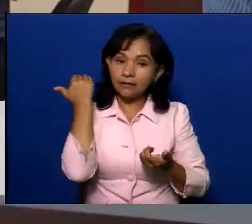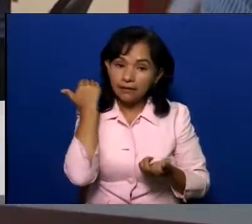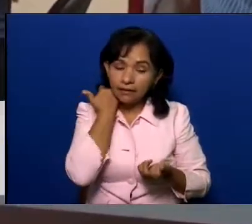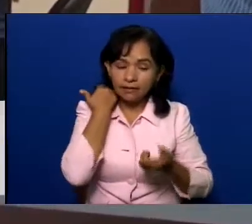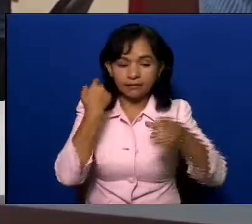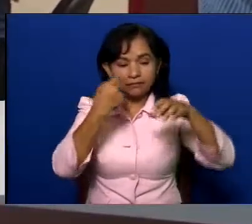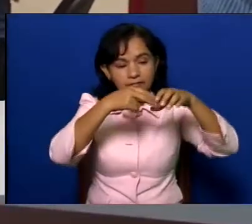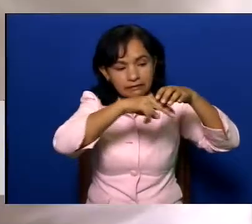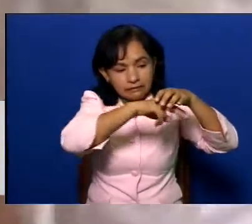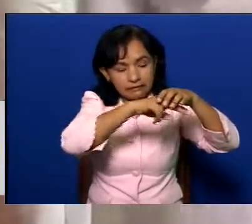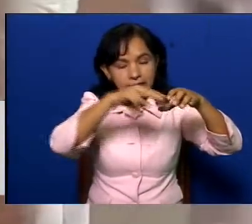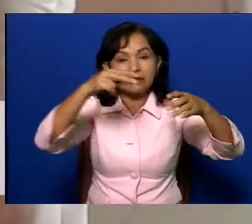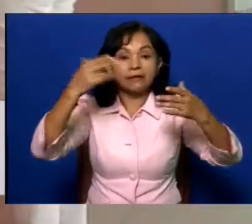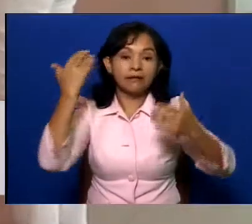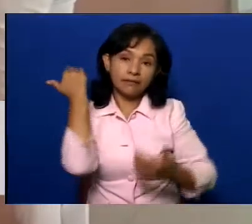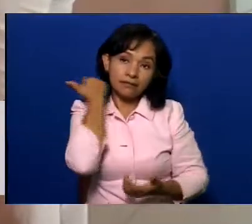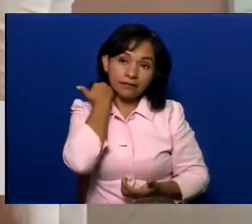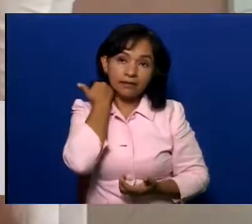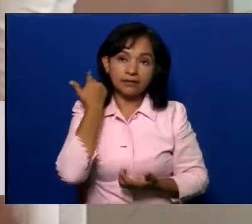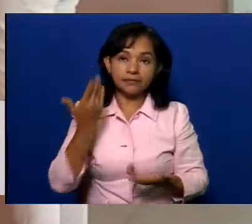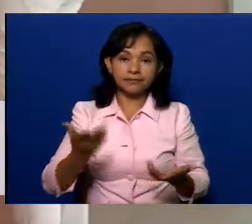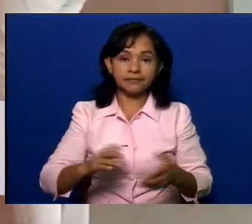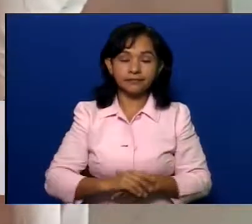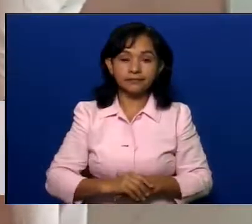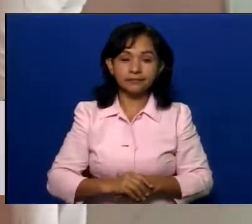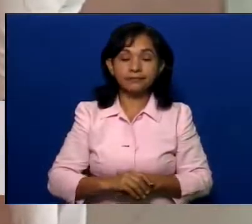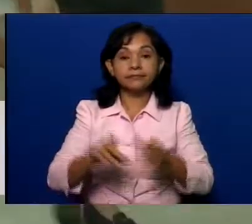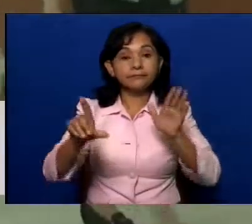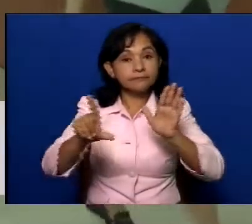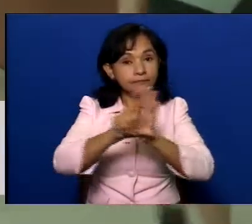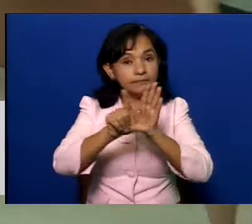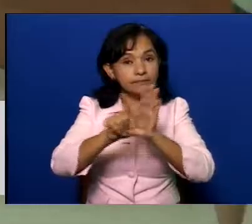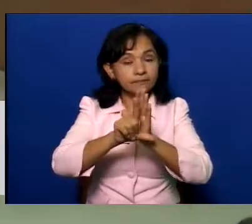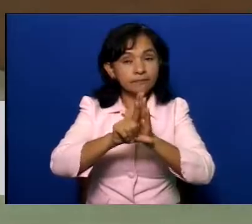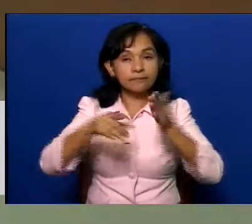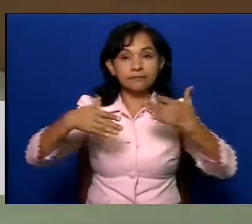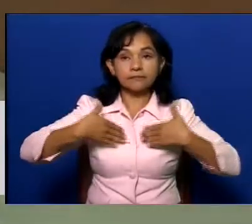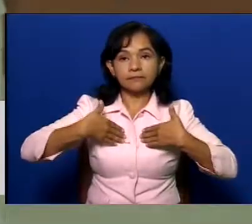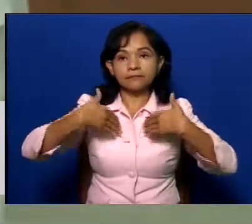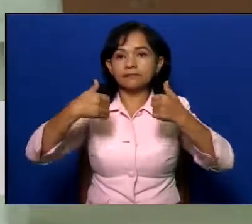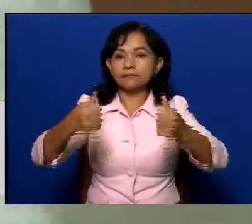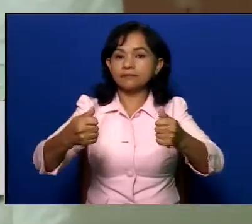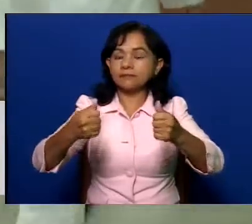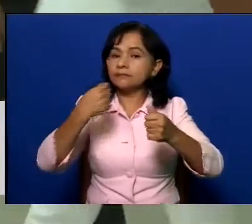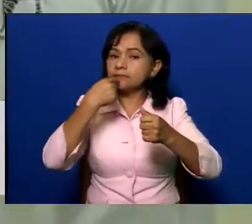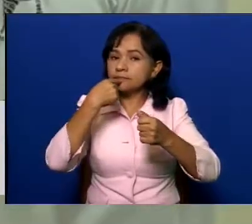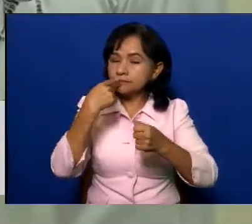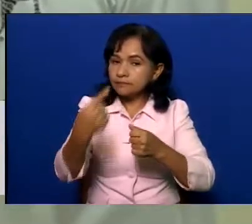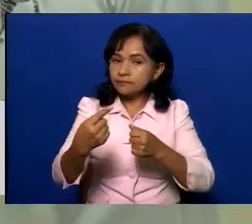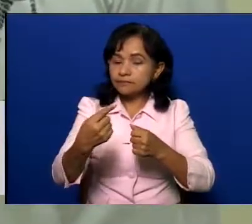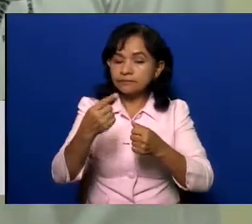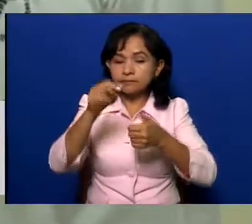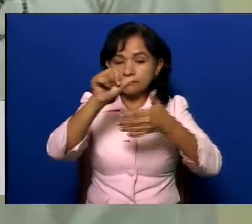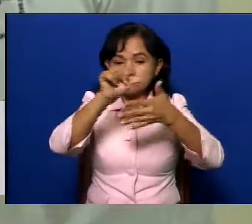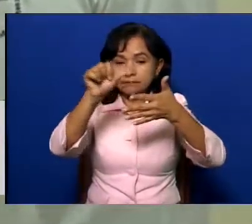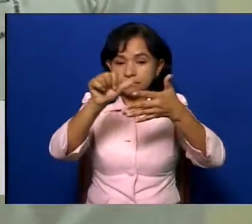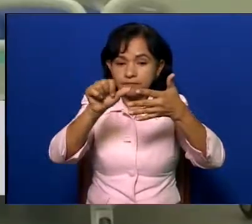Berta Calderón para el caso de las mujeres, etcétera. Pues entonces pero esta red de servicio viene desde la casa